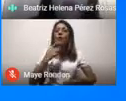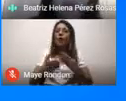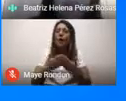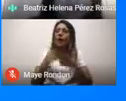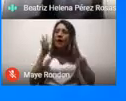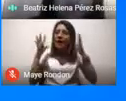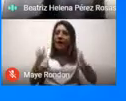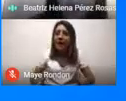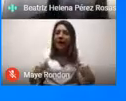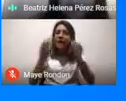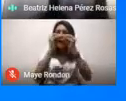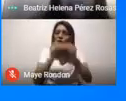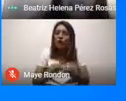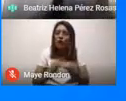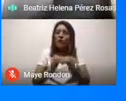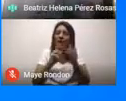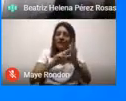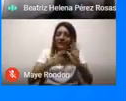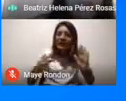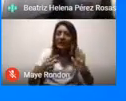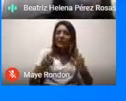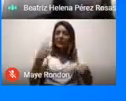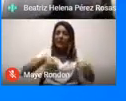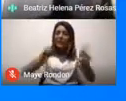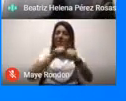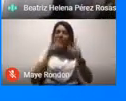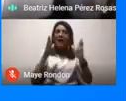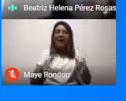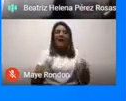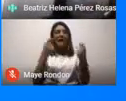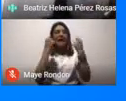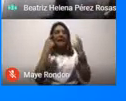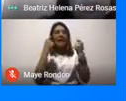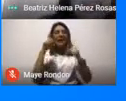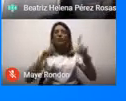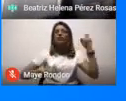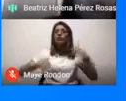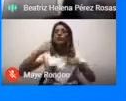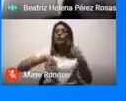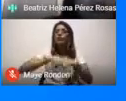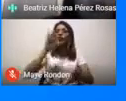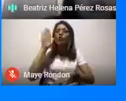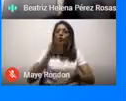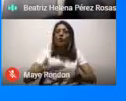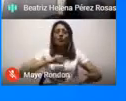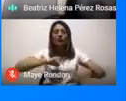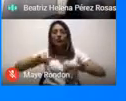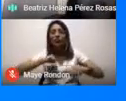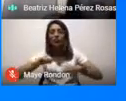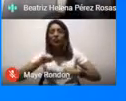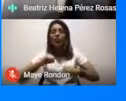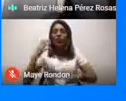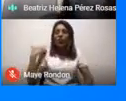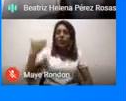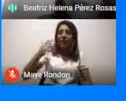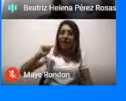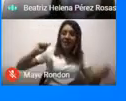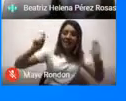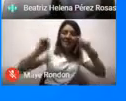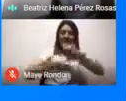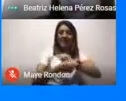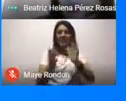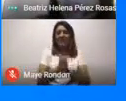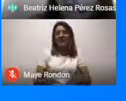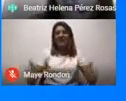lenguaje un poco más técnico, que ustedes ya puedan entender que el turismo es un fenómeno dinámico y de constante transformación de la